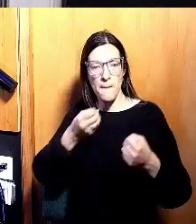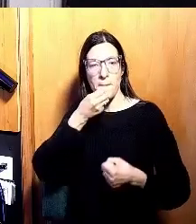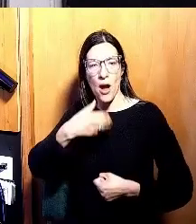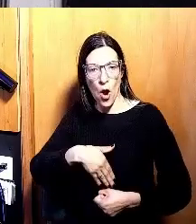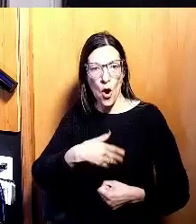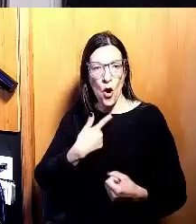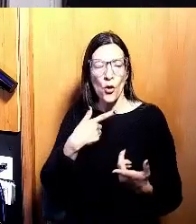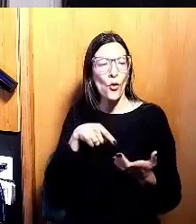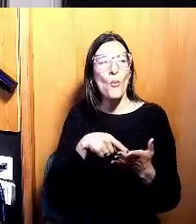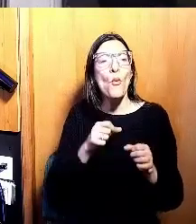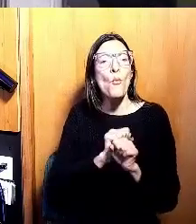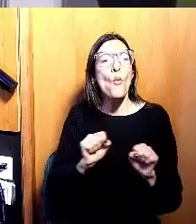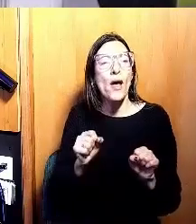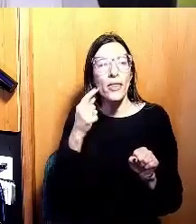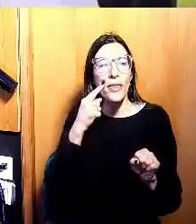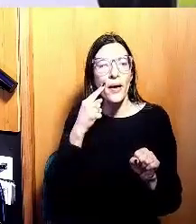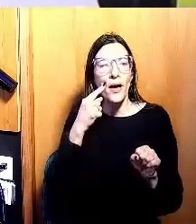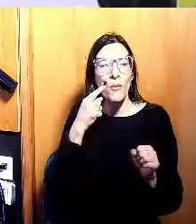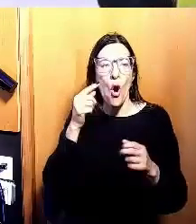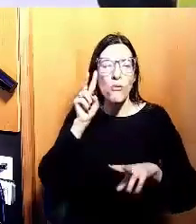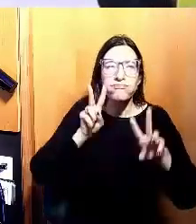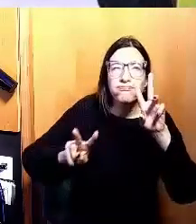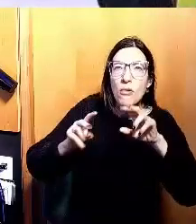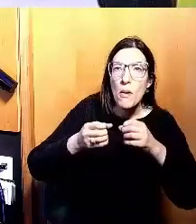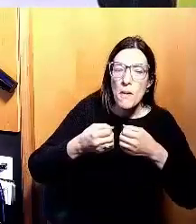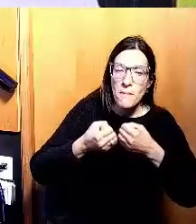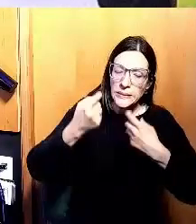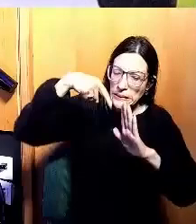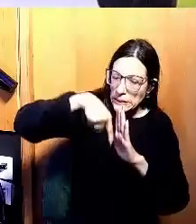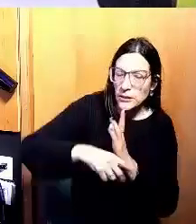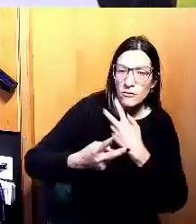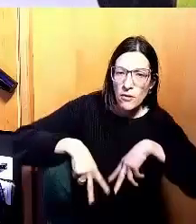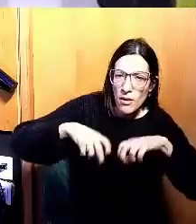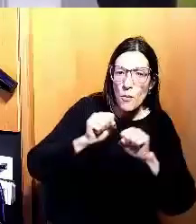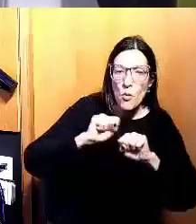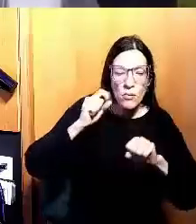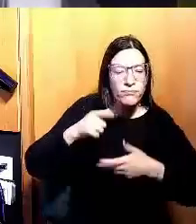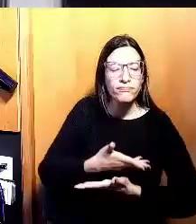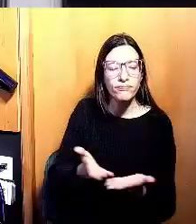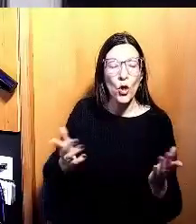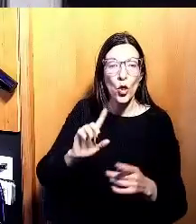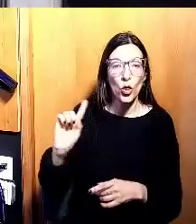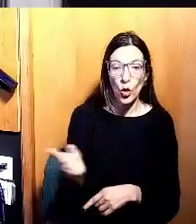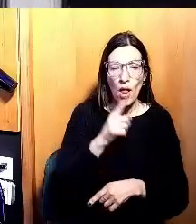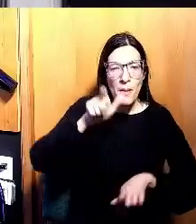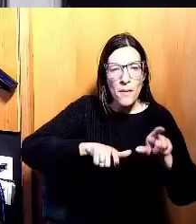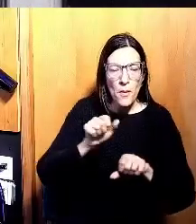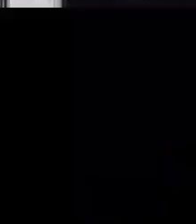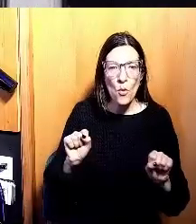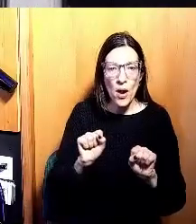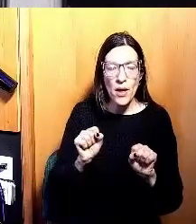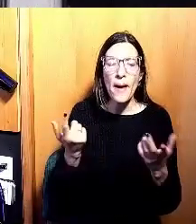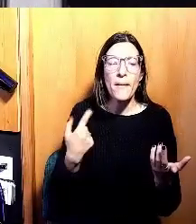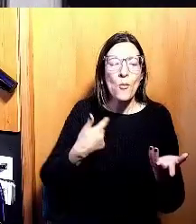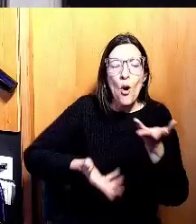la significación de ese observatorio, que no fuera solamente de disponibilizar información, sino también de buscar